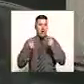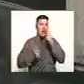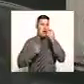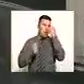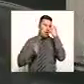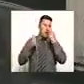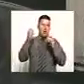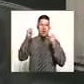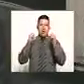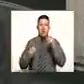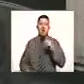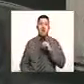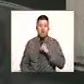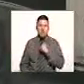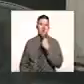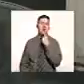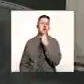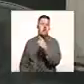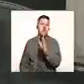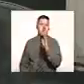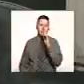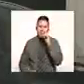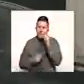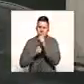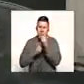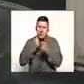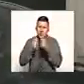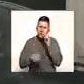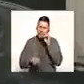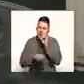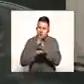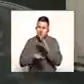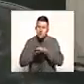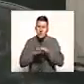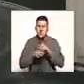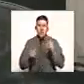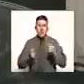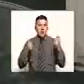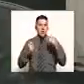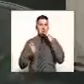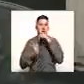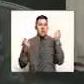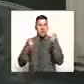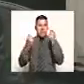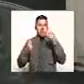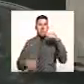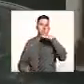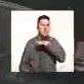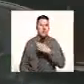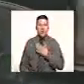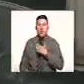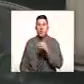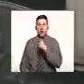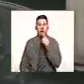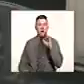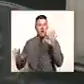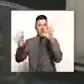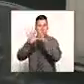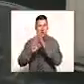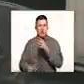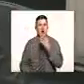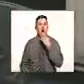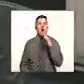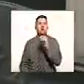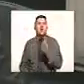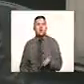económico. Los hemos denunciado hoy ante la Superintendencia de Industria y Comercio por publicidad engañosa y mentirosa. Y a cualquiera que en